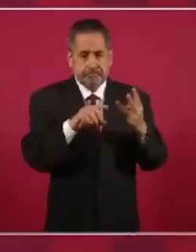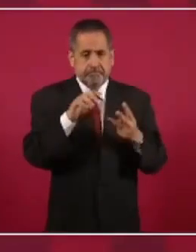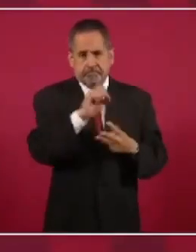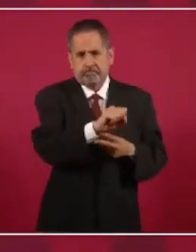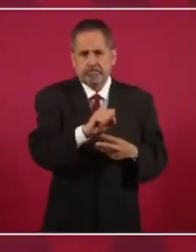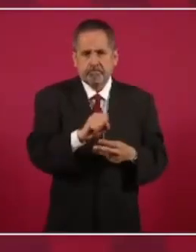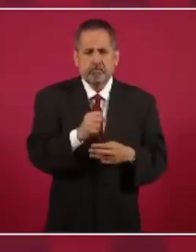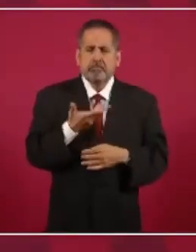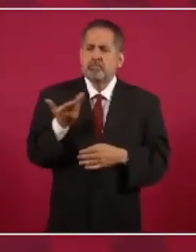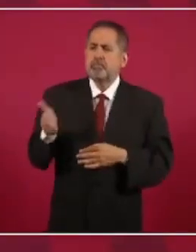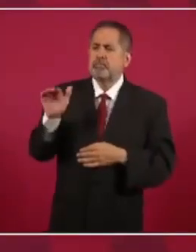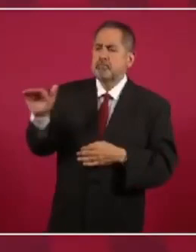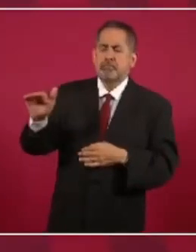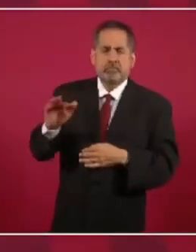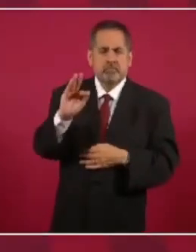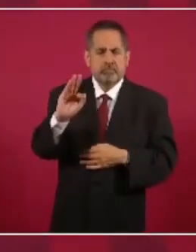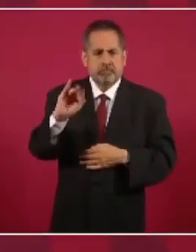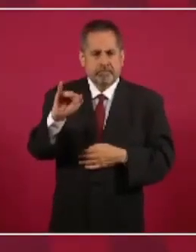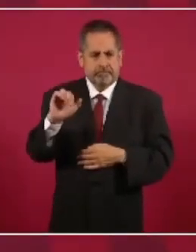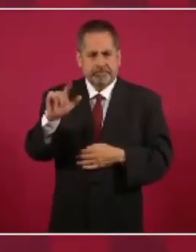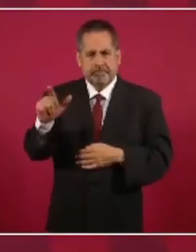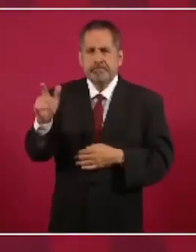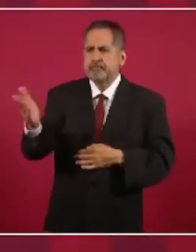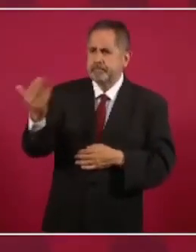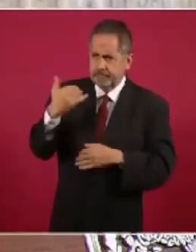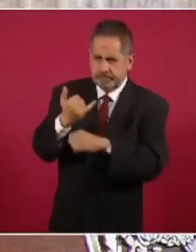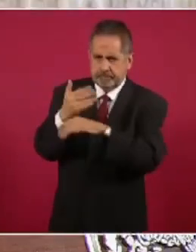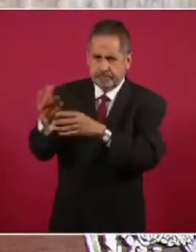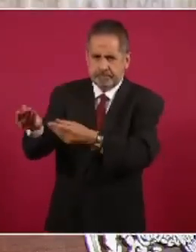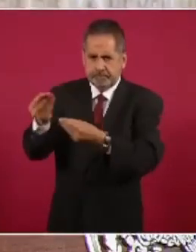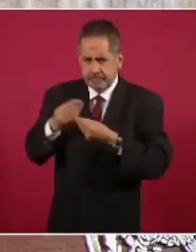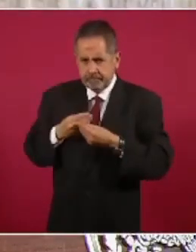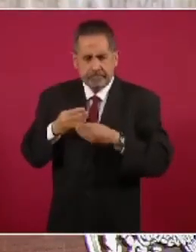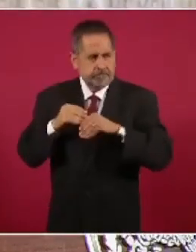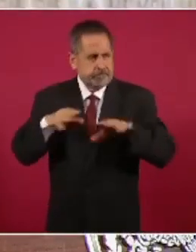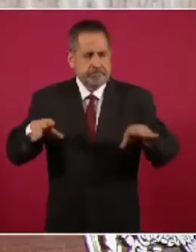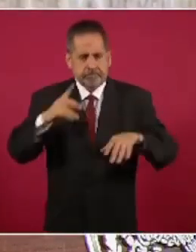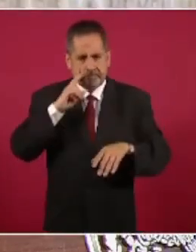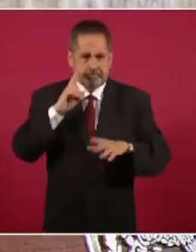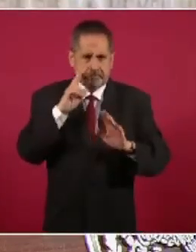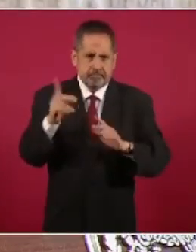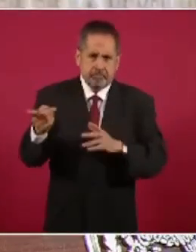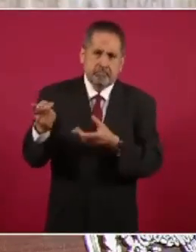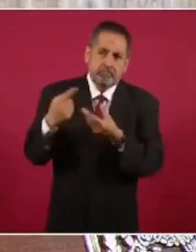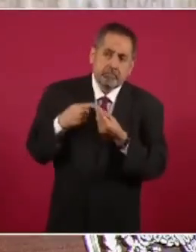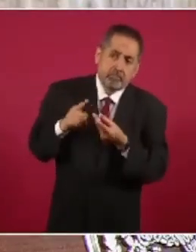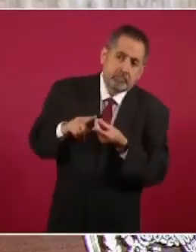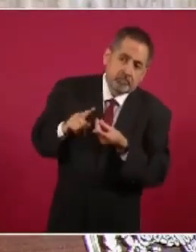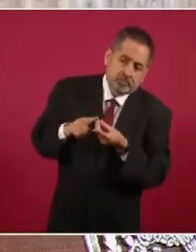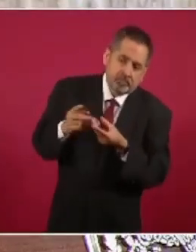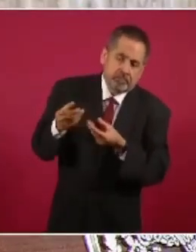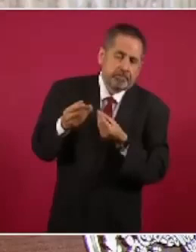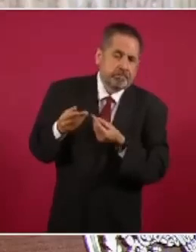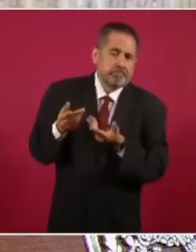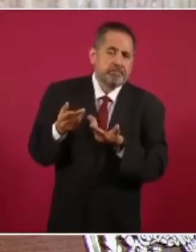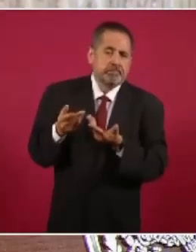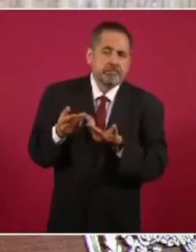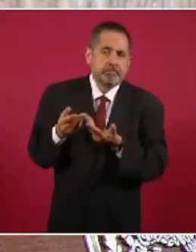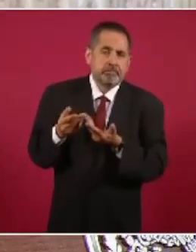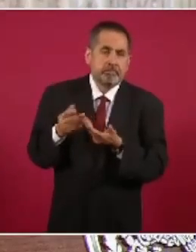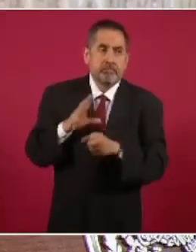Vamos a pedirle a la Fiscalía que nos informe hasta donde es